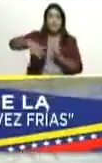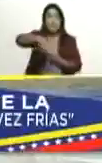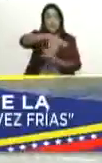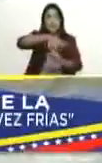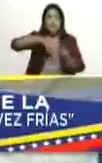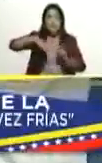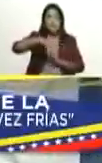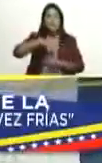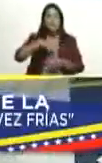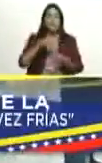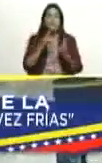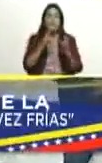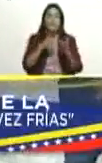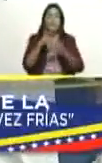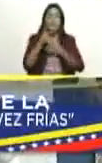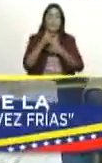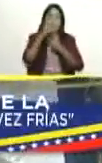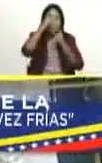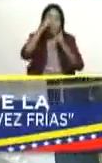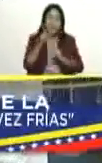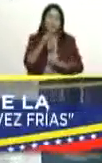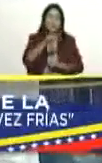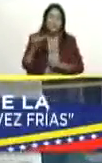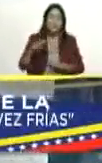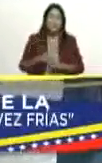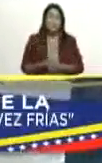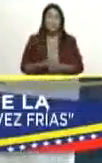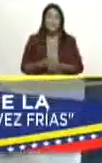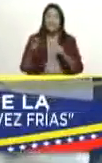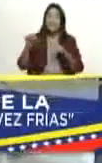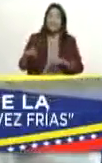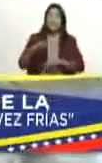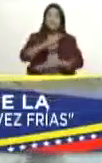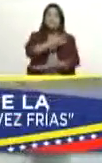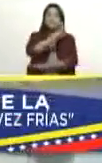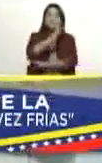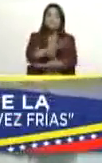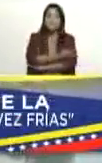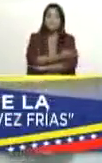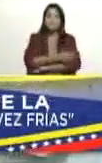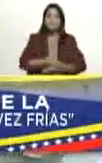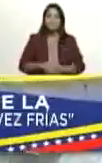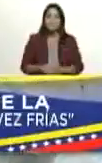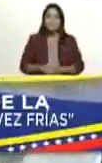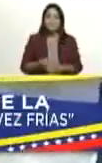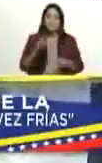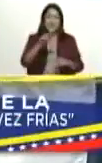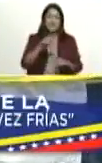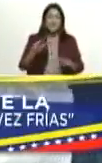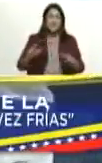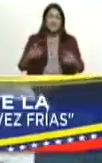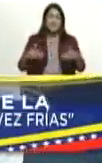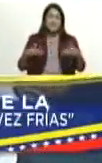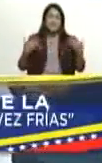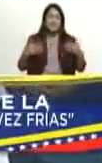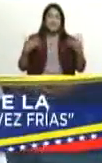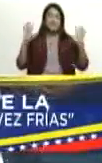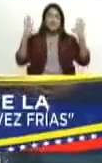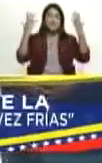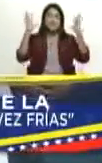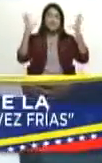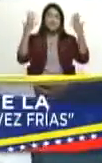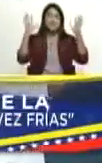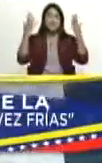salud. Desde acá, desde el Poliedro de Caracas, se escuchan los aplausos, la alegría de estos nuevos